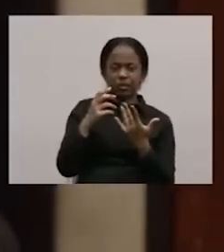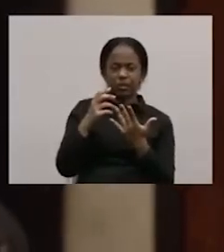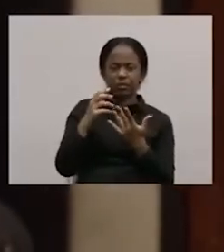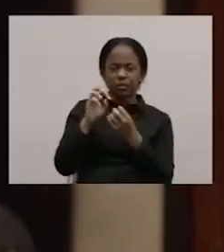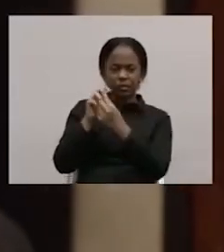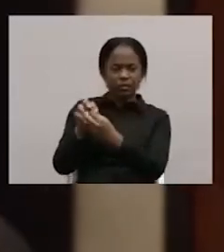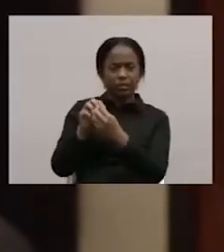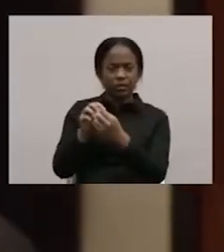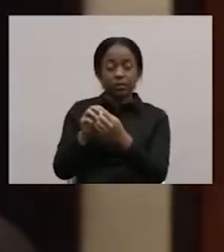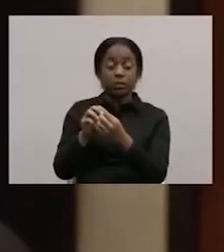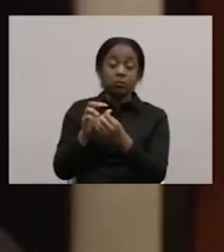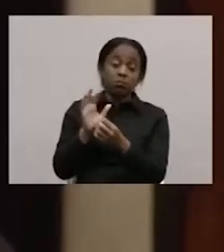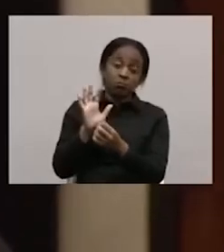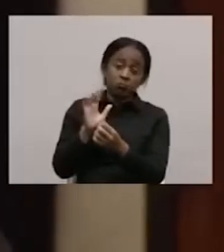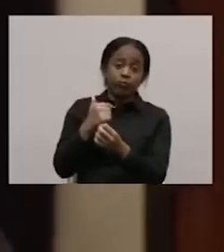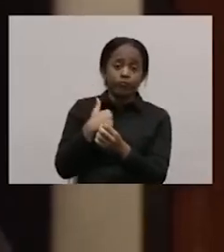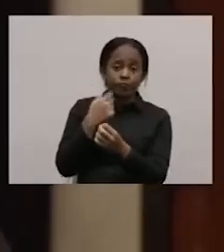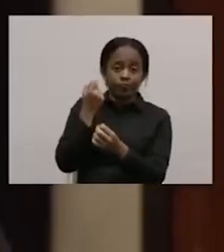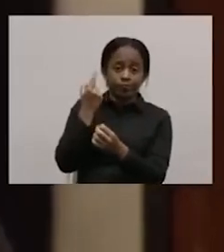quienes